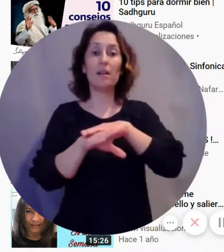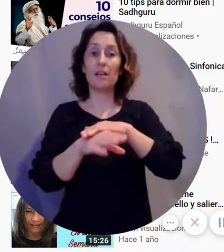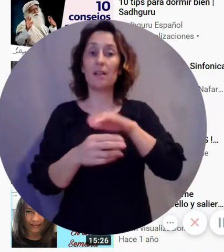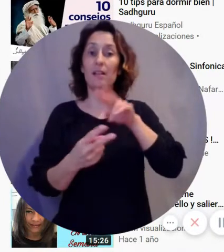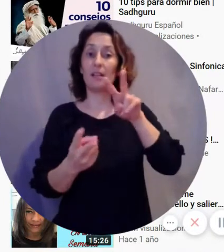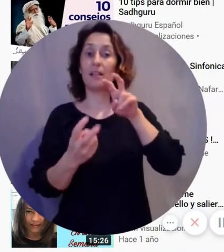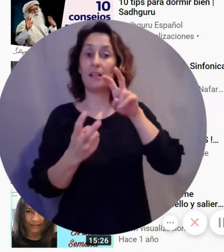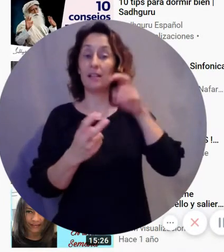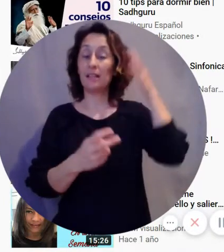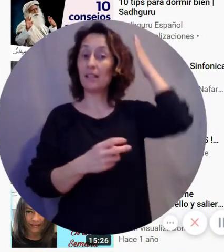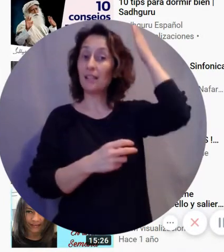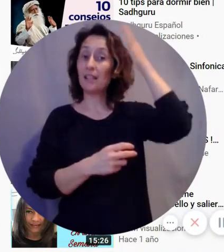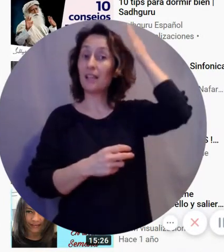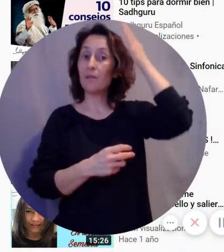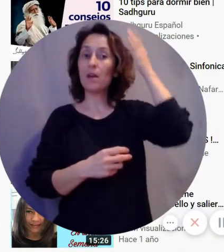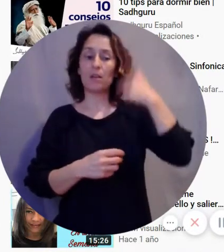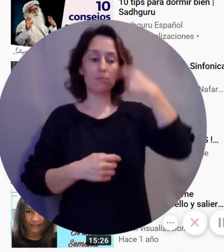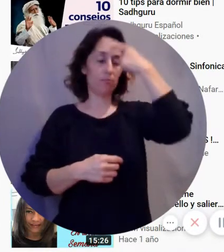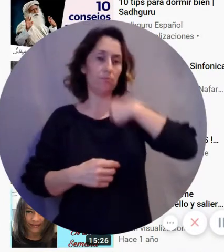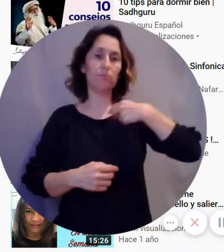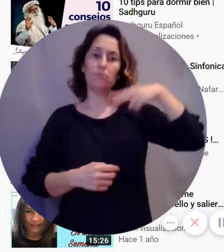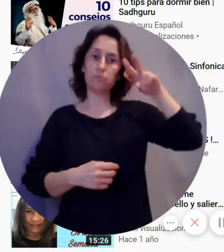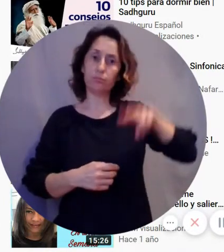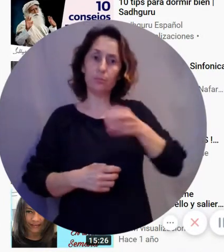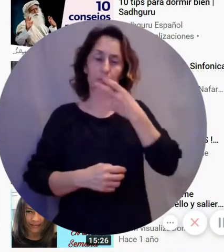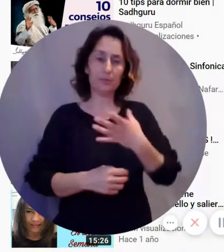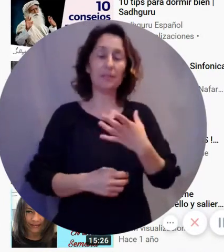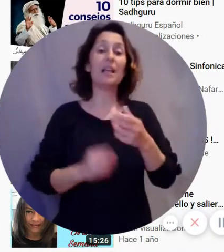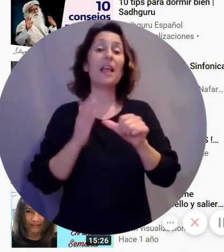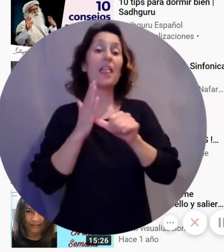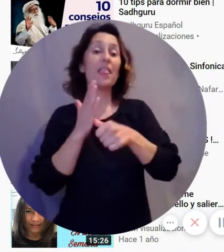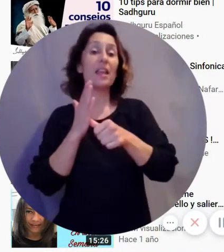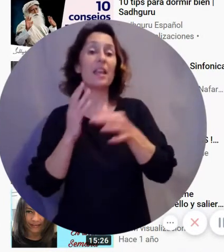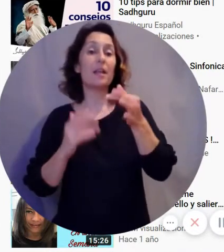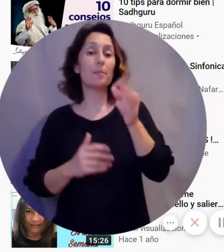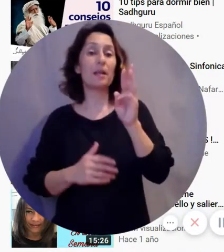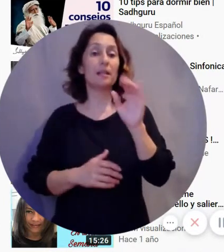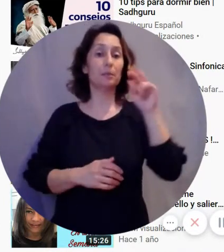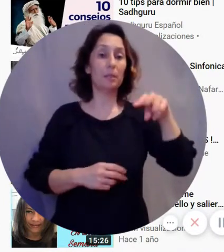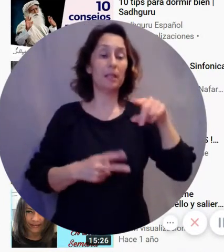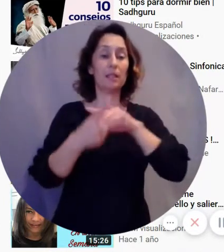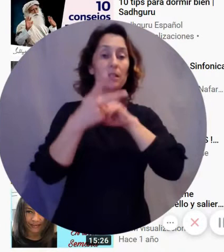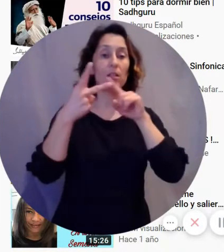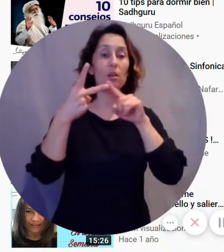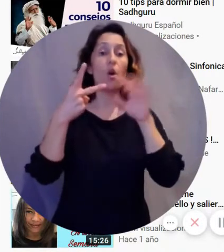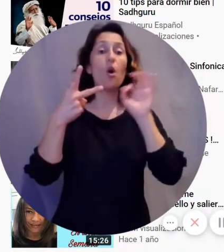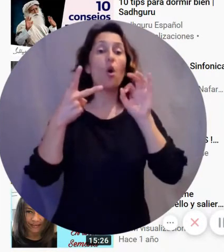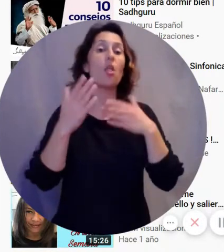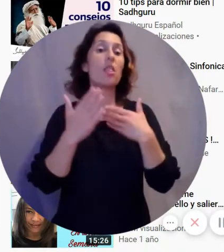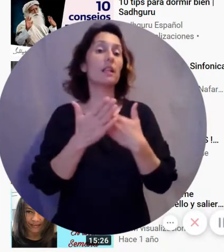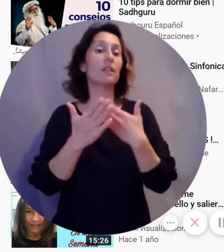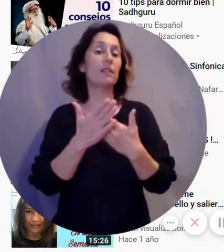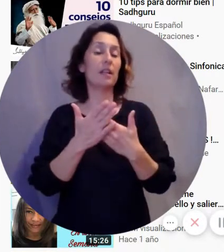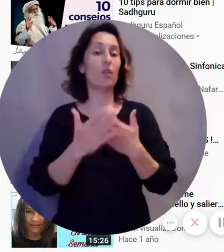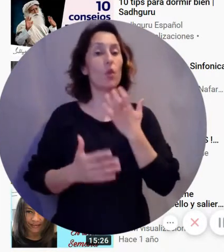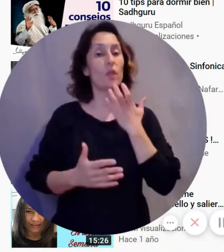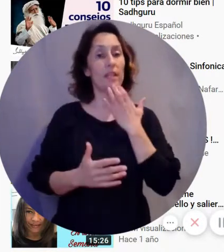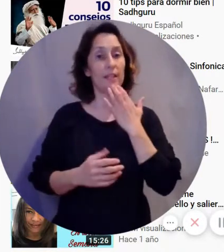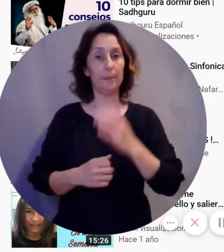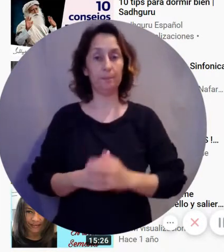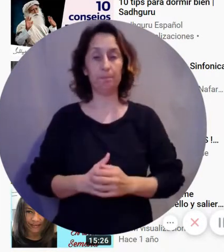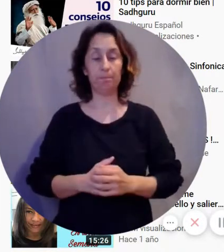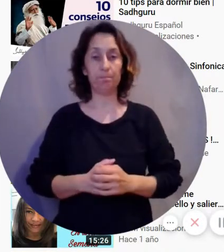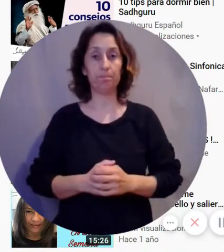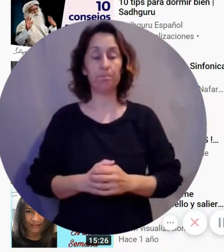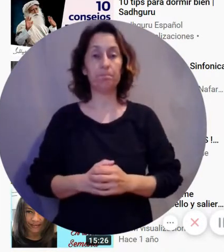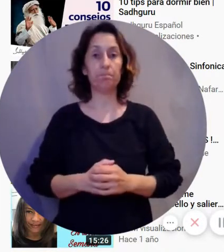dos opciones: DNI más PIN o certificado digital. En caso de no tener ninguna de las